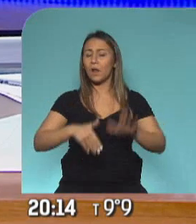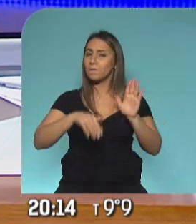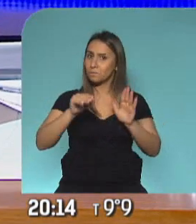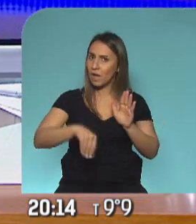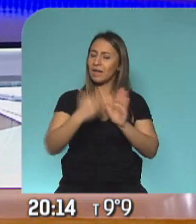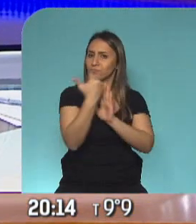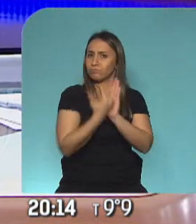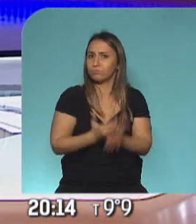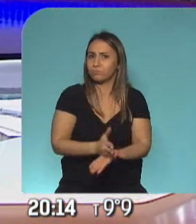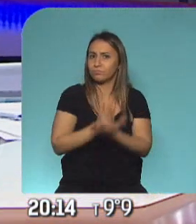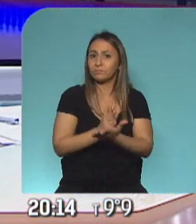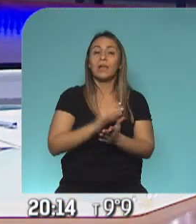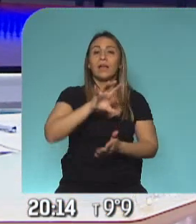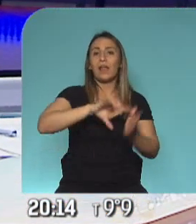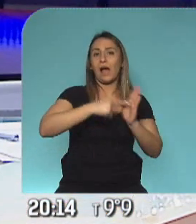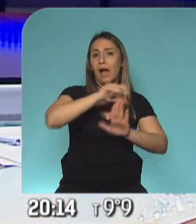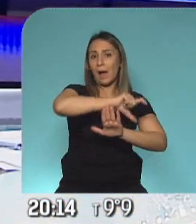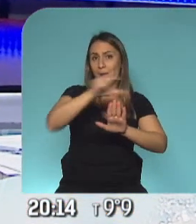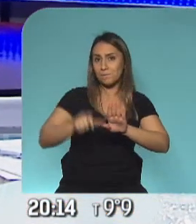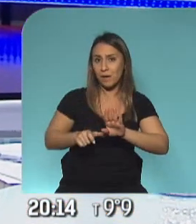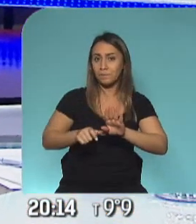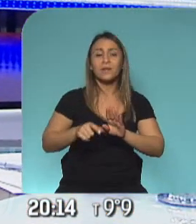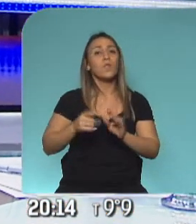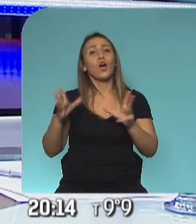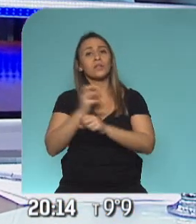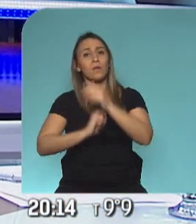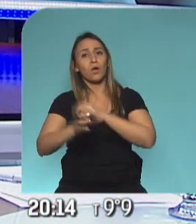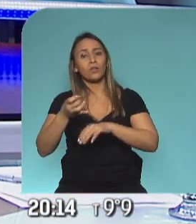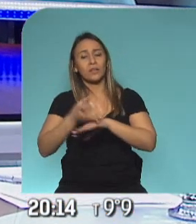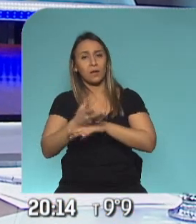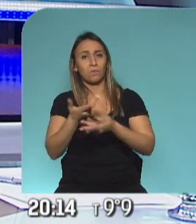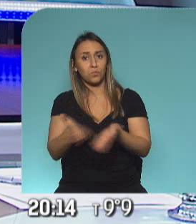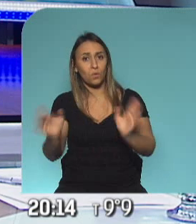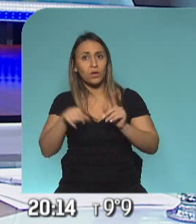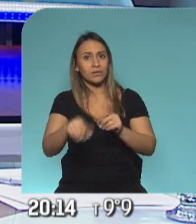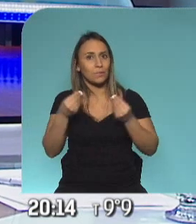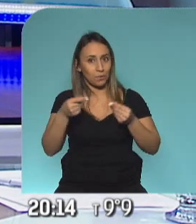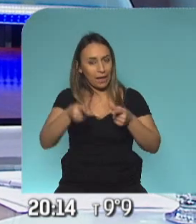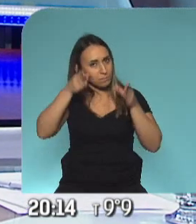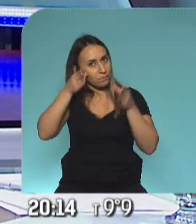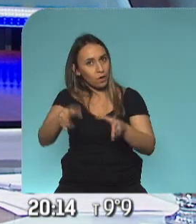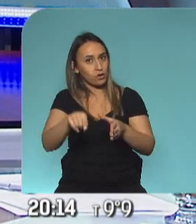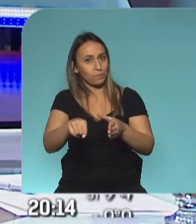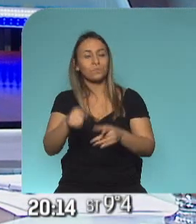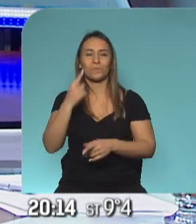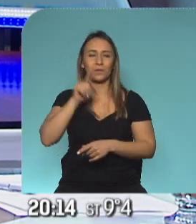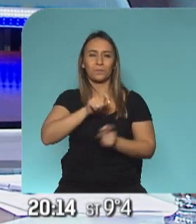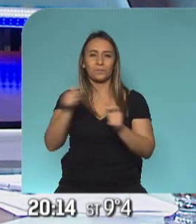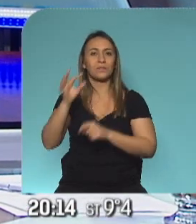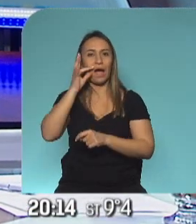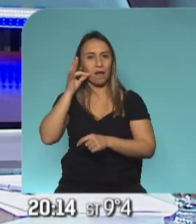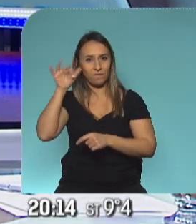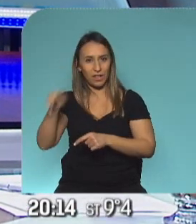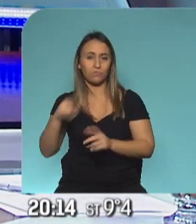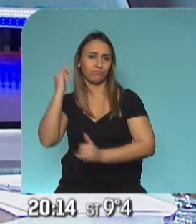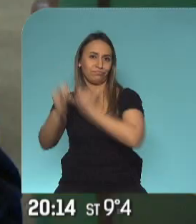restricciones en el AMBA. ¿Y qué va a pasar con el transporte público? Porque el foco está puesto en eso. Bueno, vemos el informe de Alfredo Simón porque va a hablar